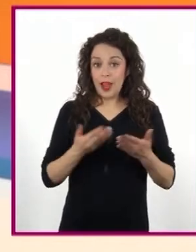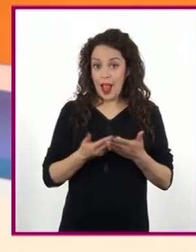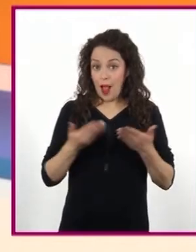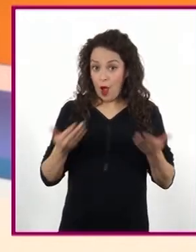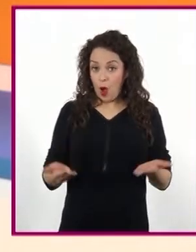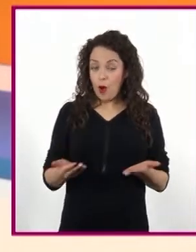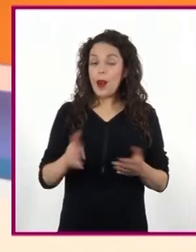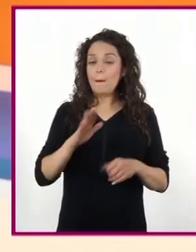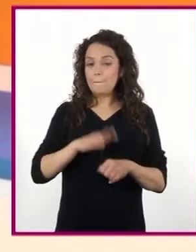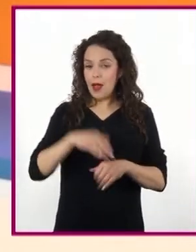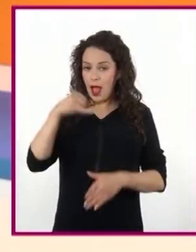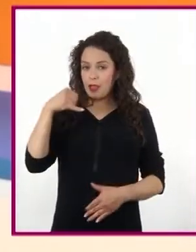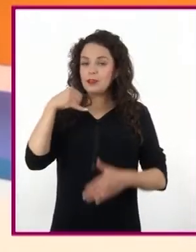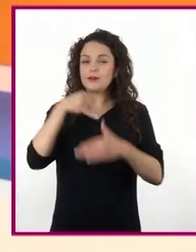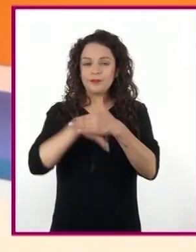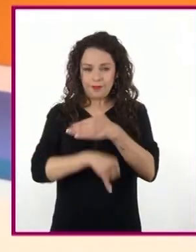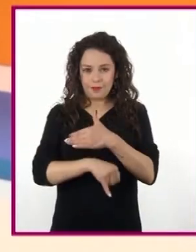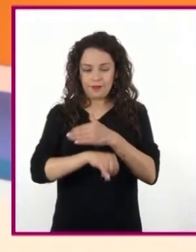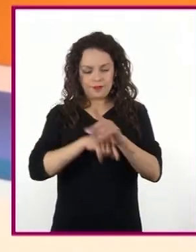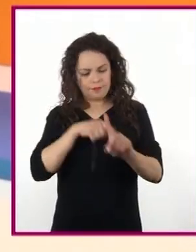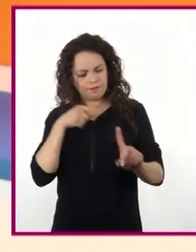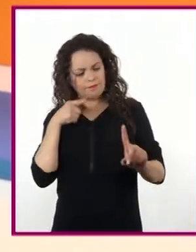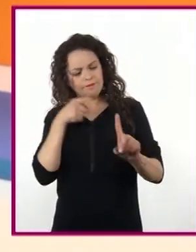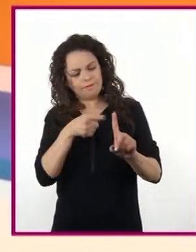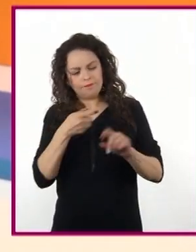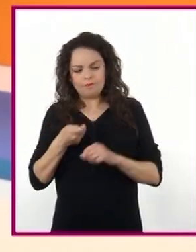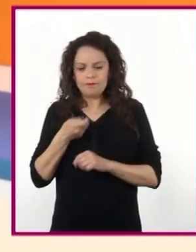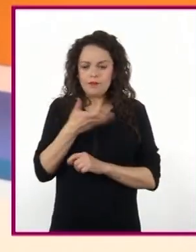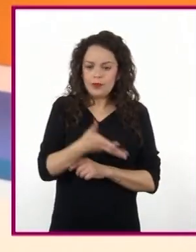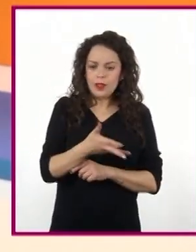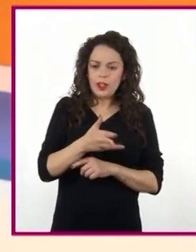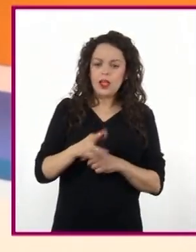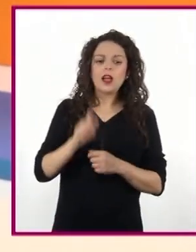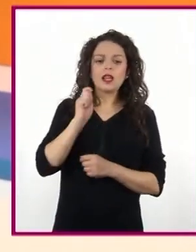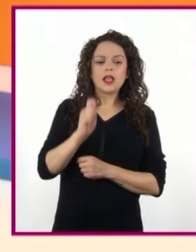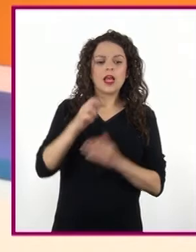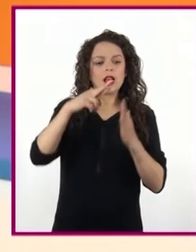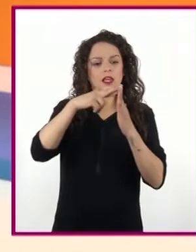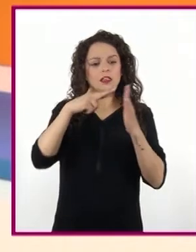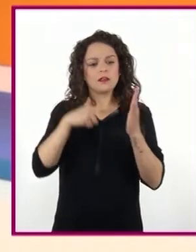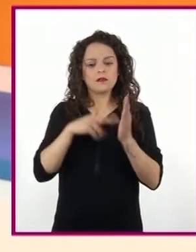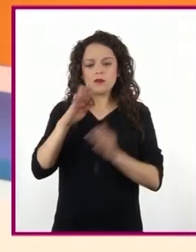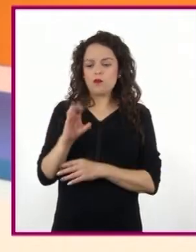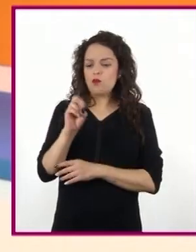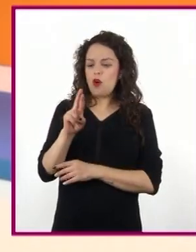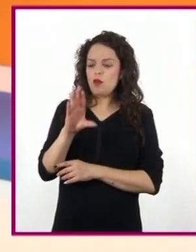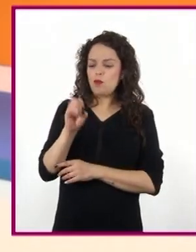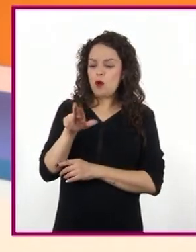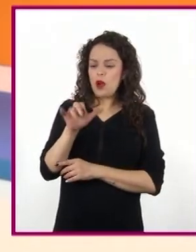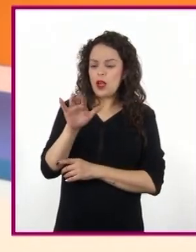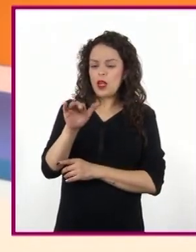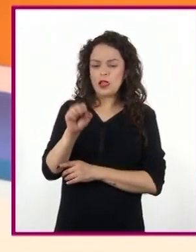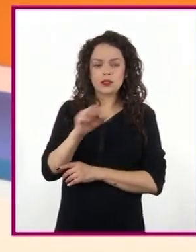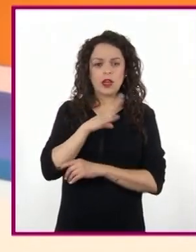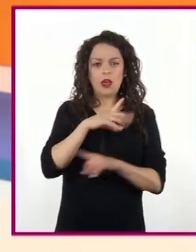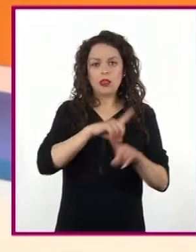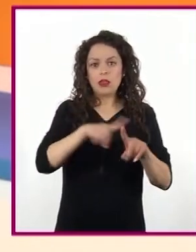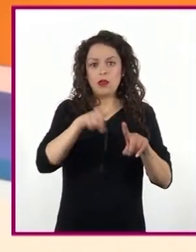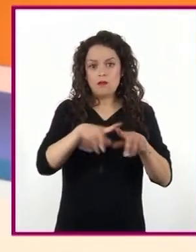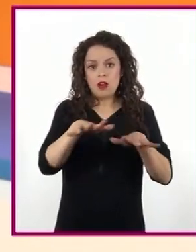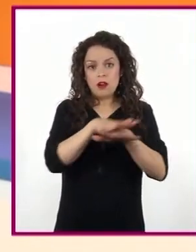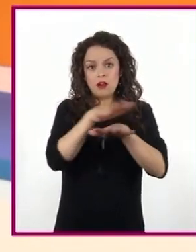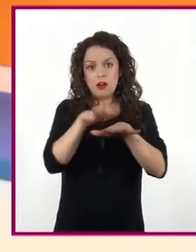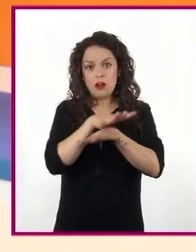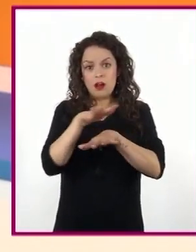materia. En el marco de lo que se ha denominado reformas borbónicas, se encierra toda una serie de cambios en las formas